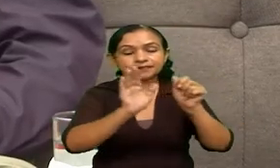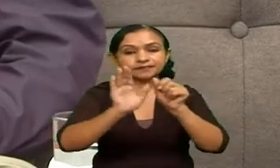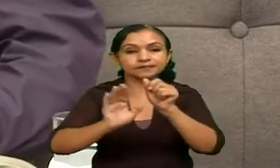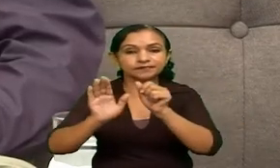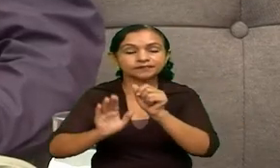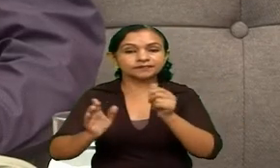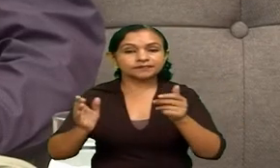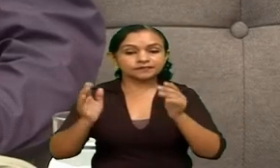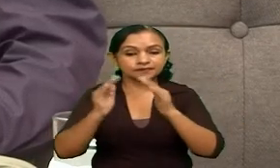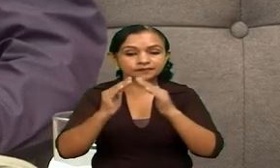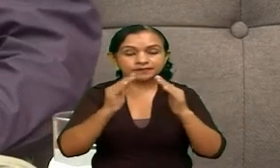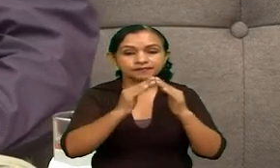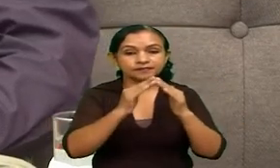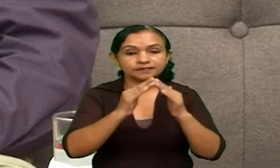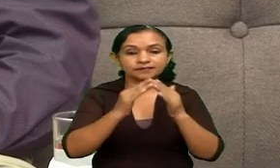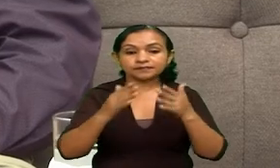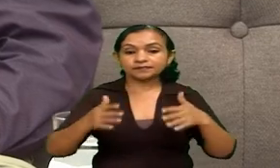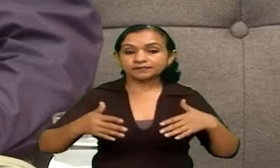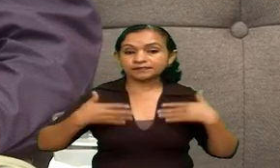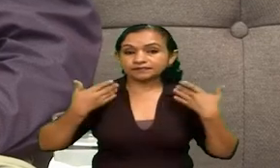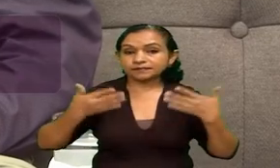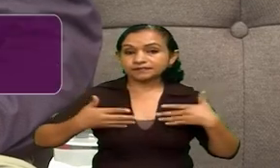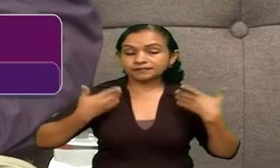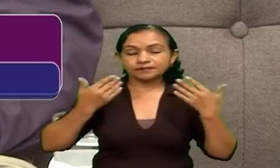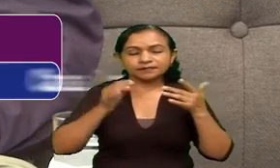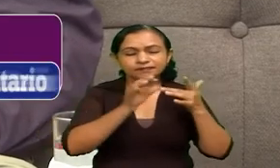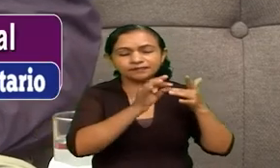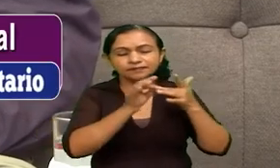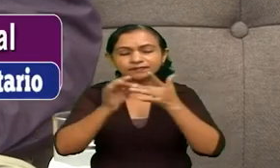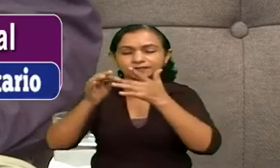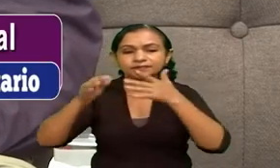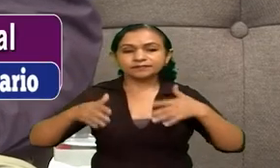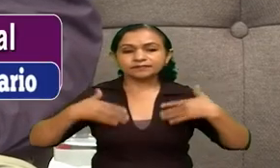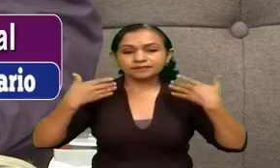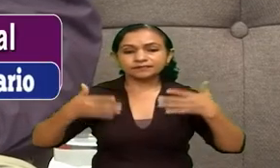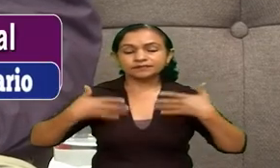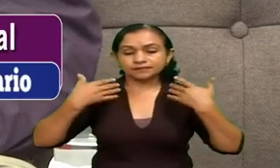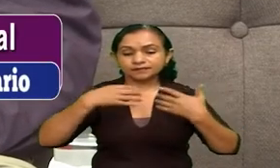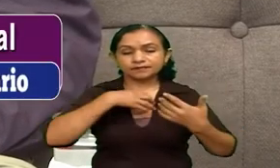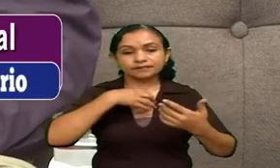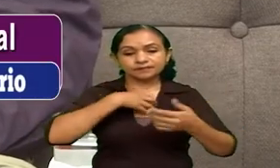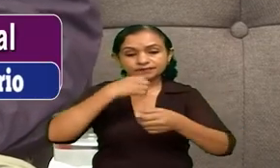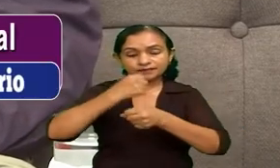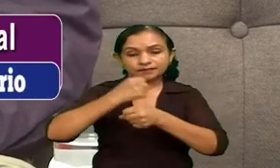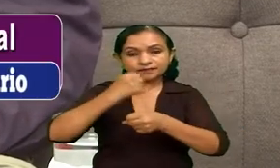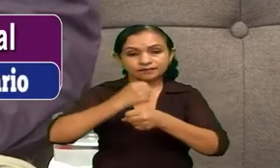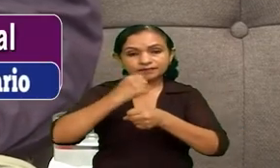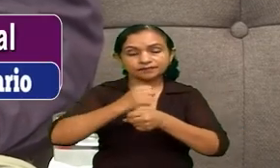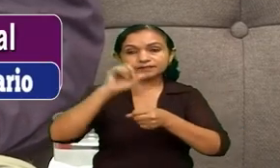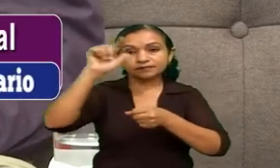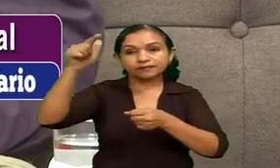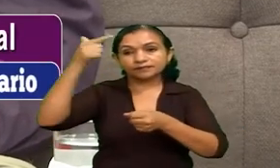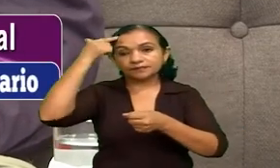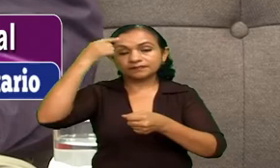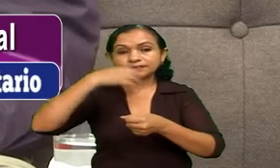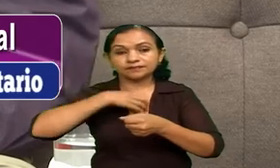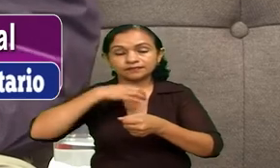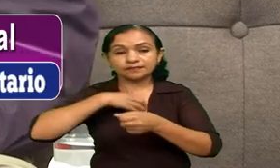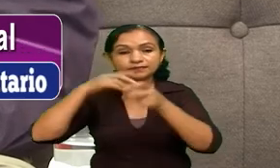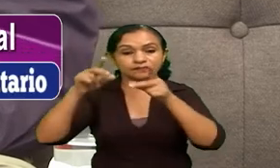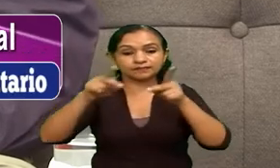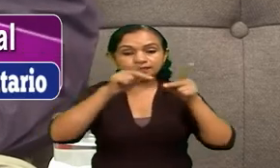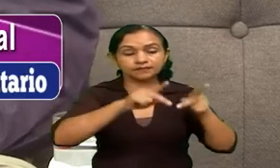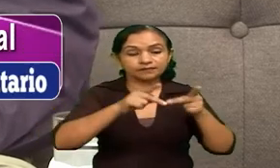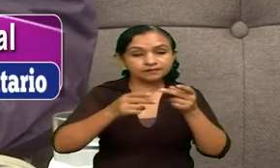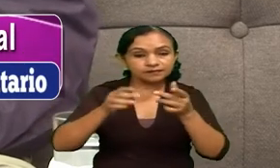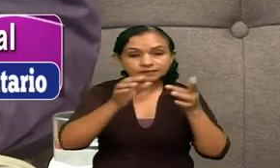Pero la satisfacción más grande que tenemos los servidores públicos, nuestro gobierno, los funcionarios, los